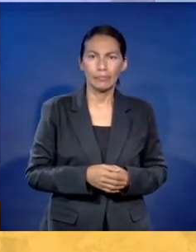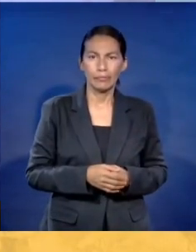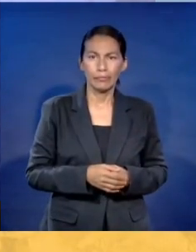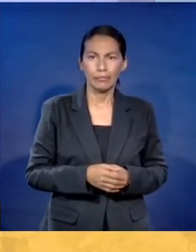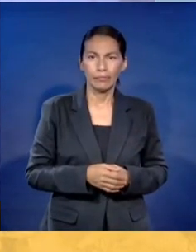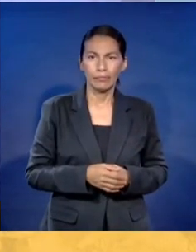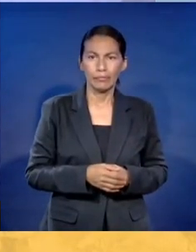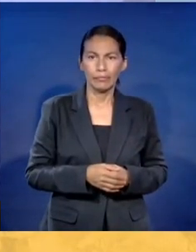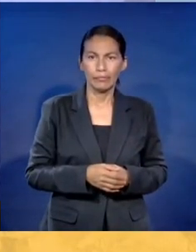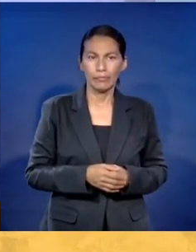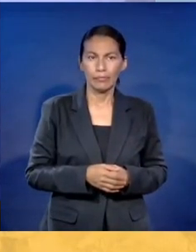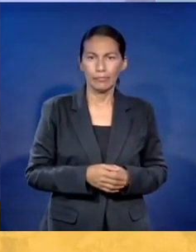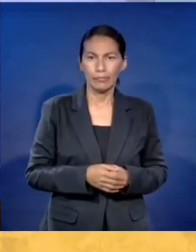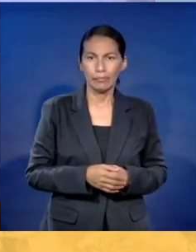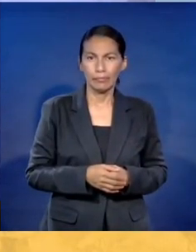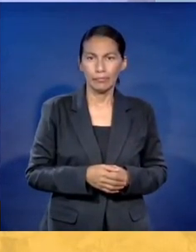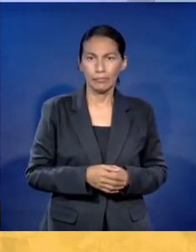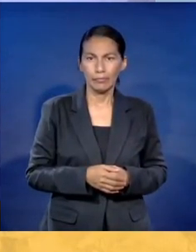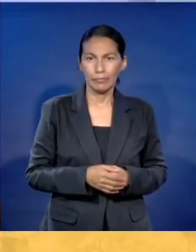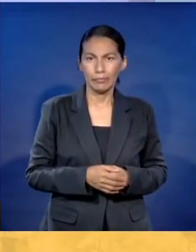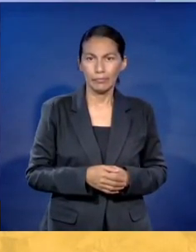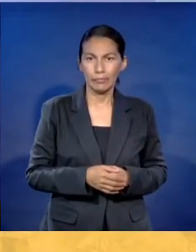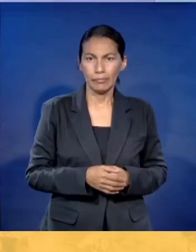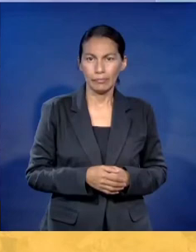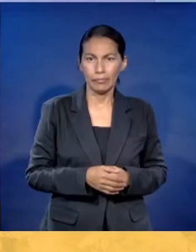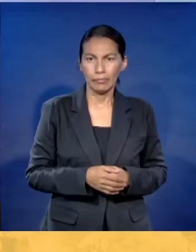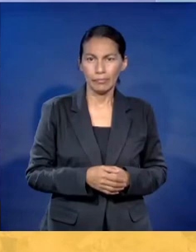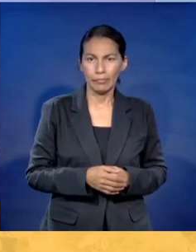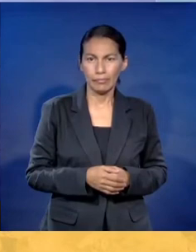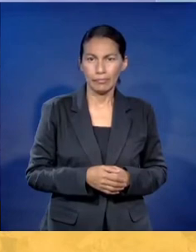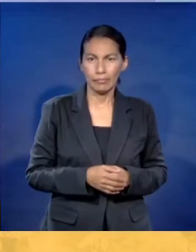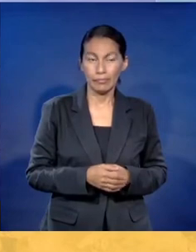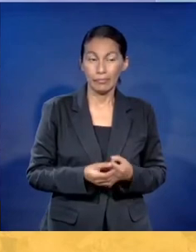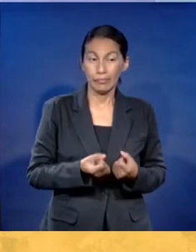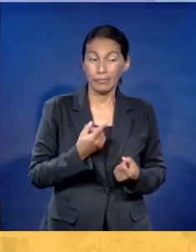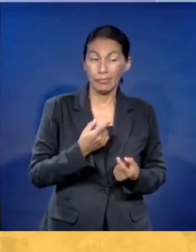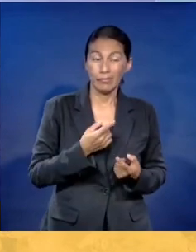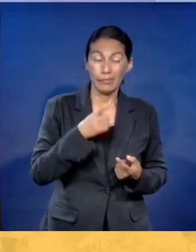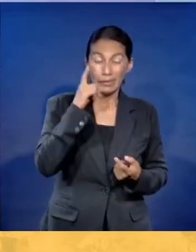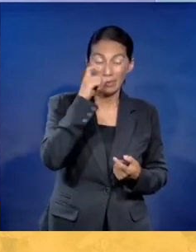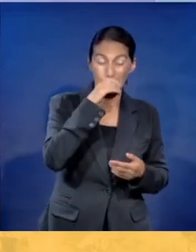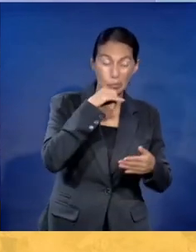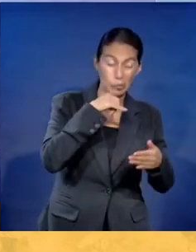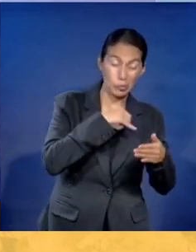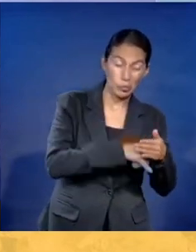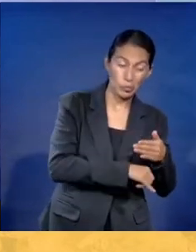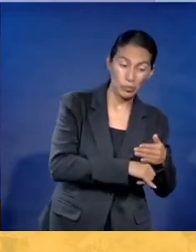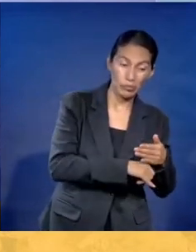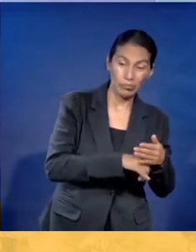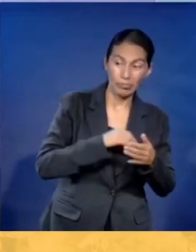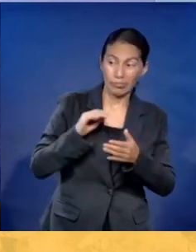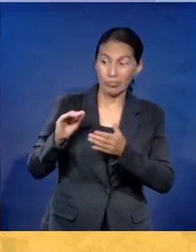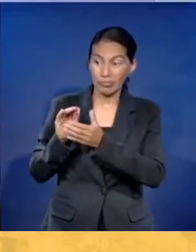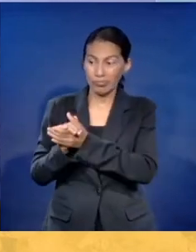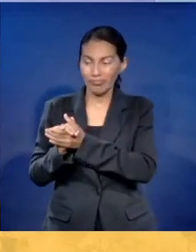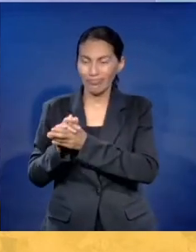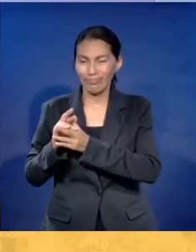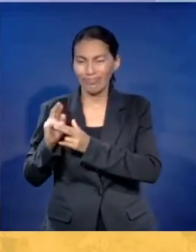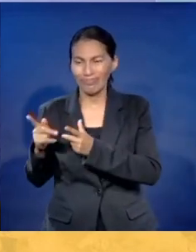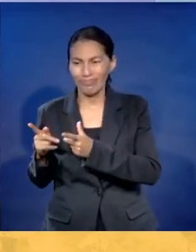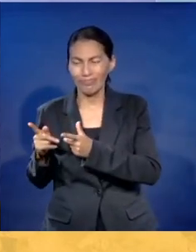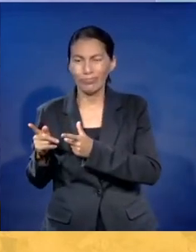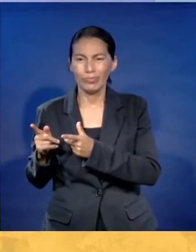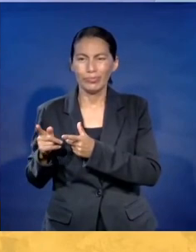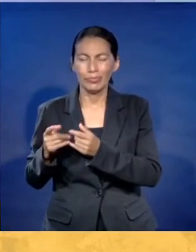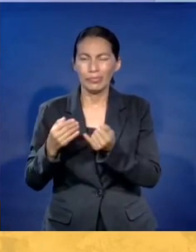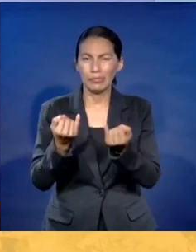en algo más profundo y va a empezar a destruir la vida del matrimonio como un cáncer lo